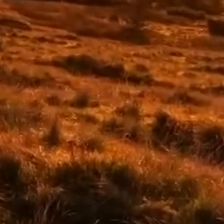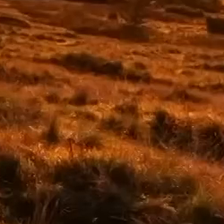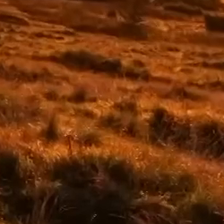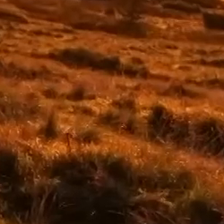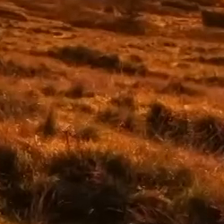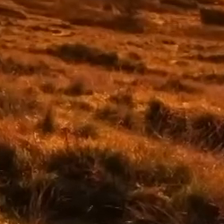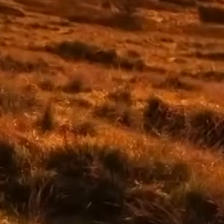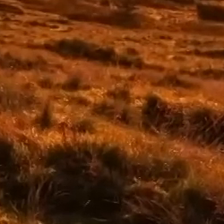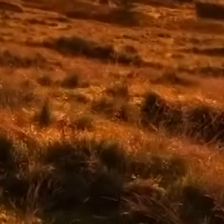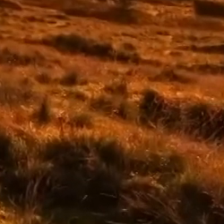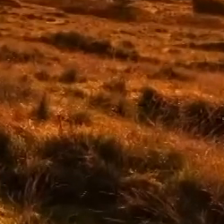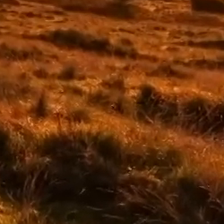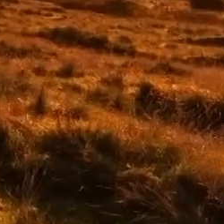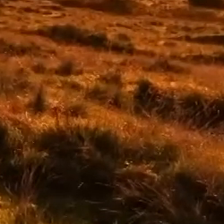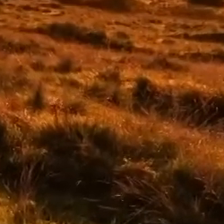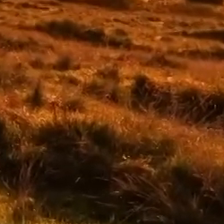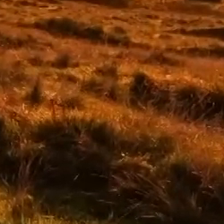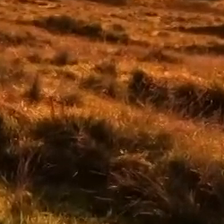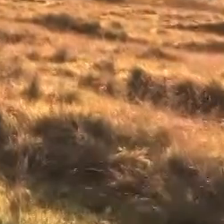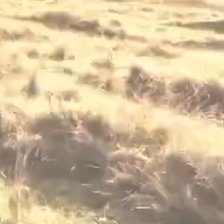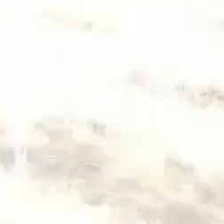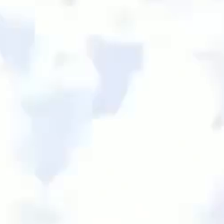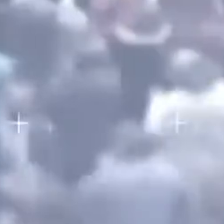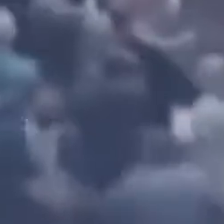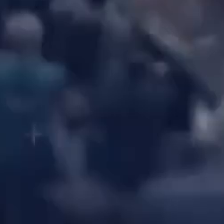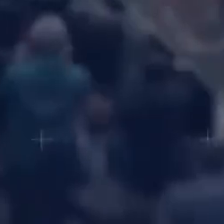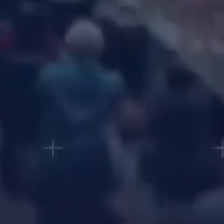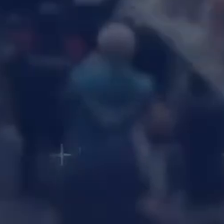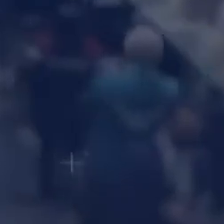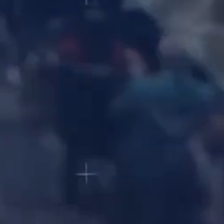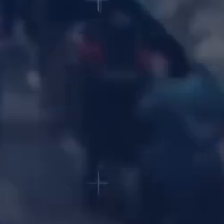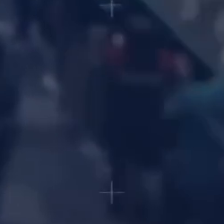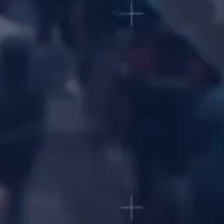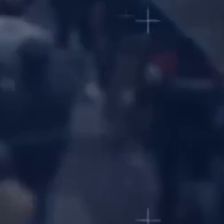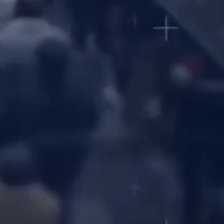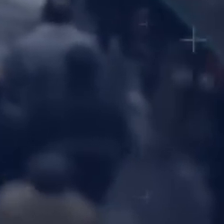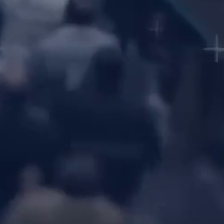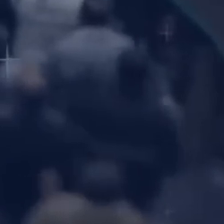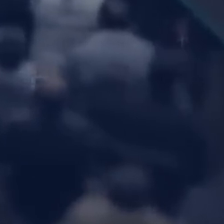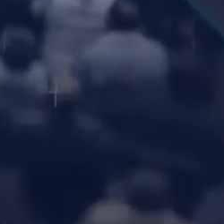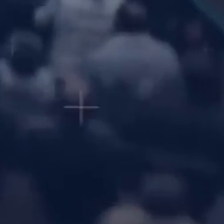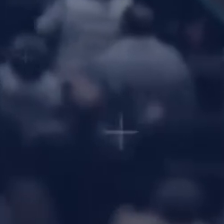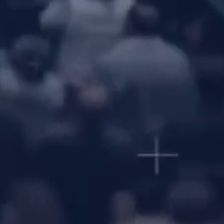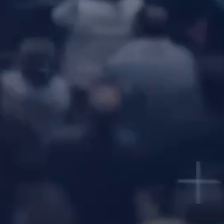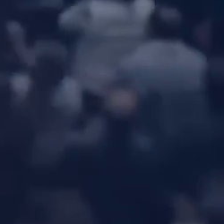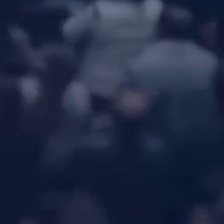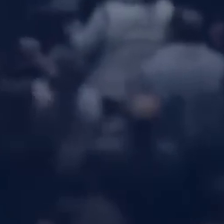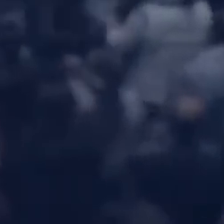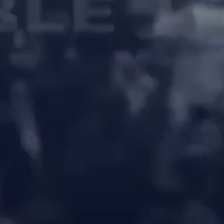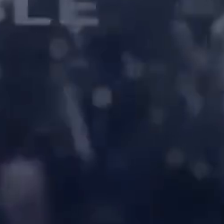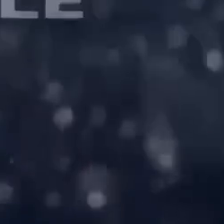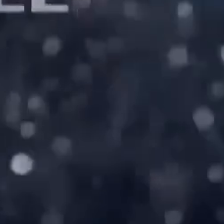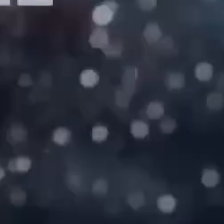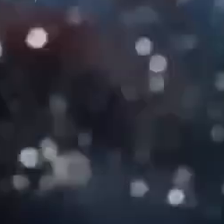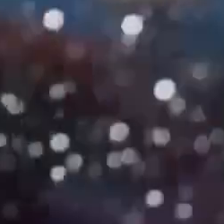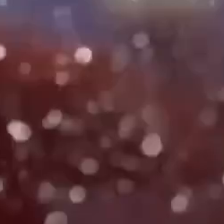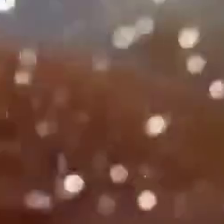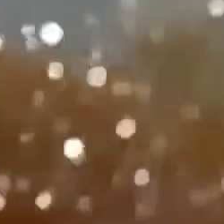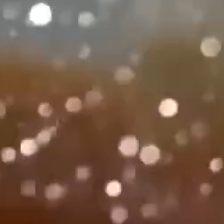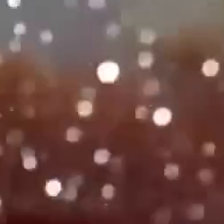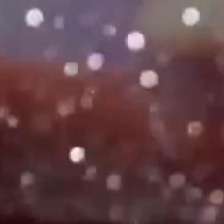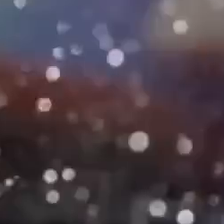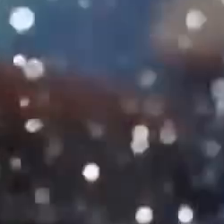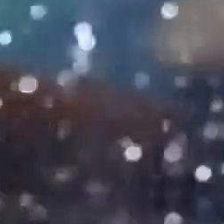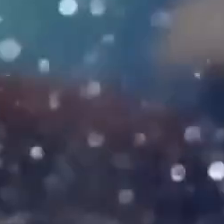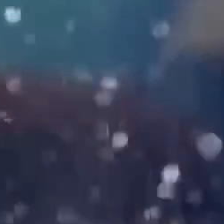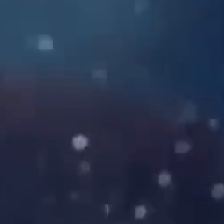Isaías 55:6. Rema TV y Ebenezer Producciones presentó. La Biblia, palabra